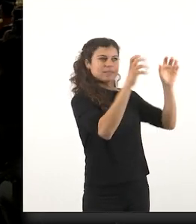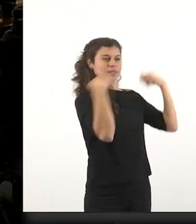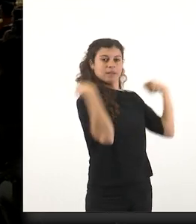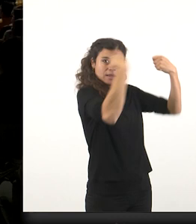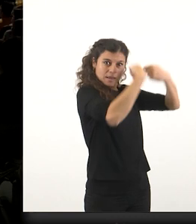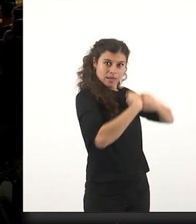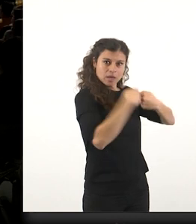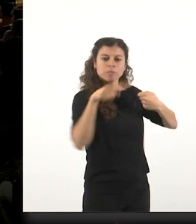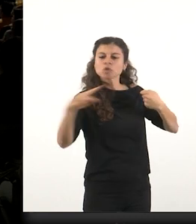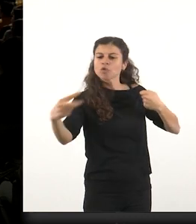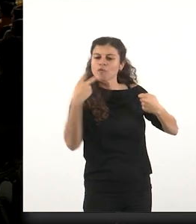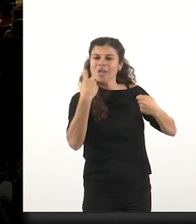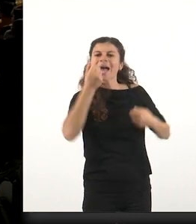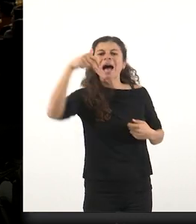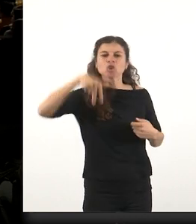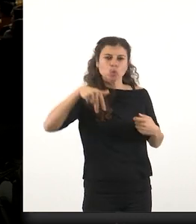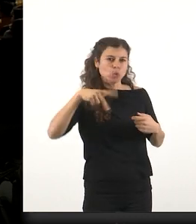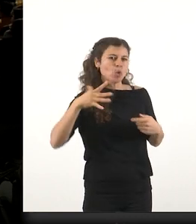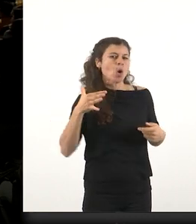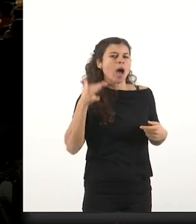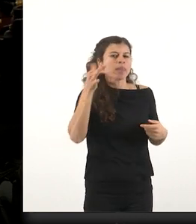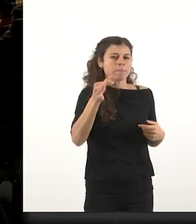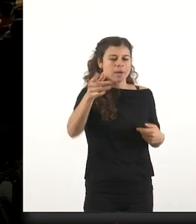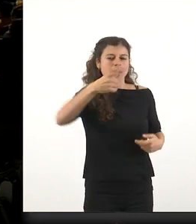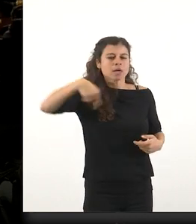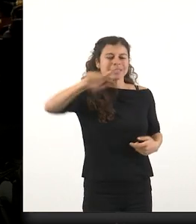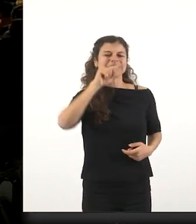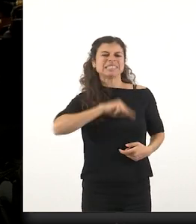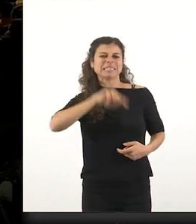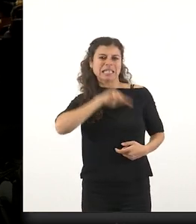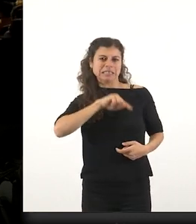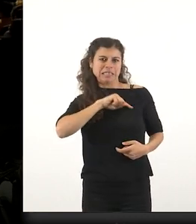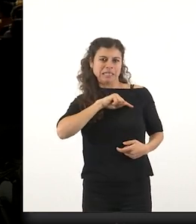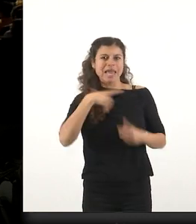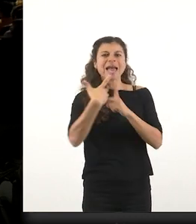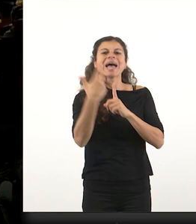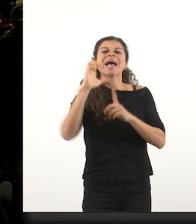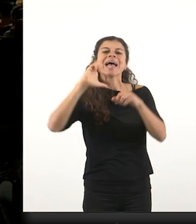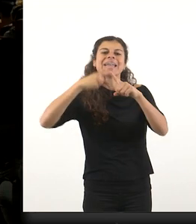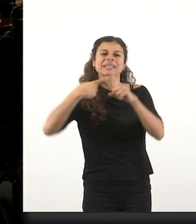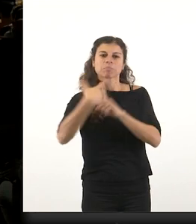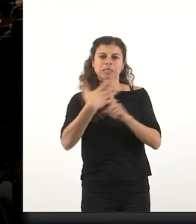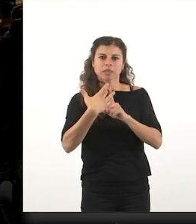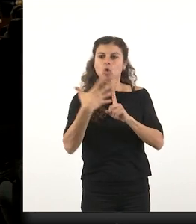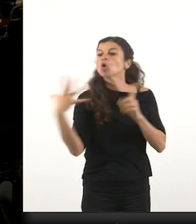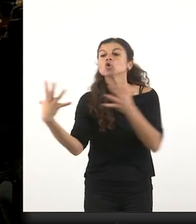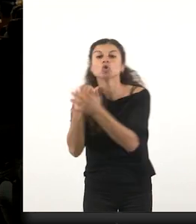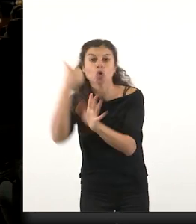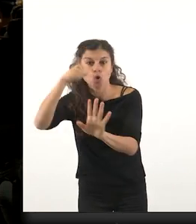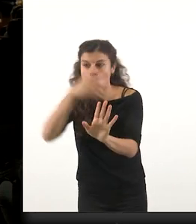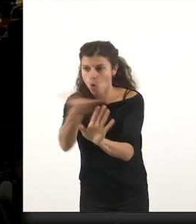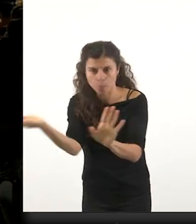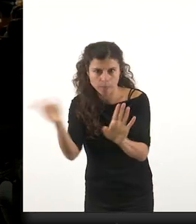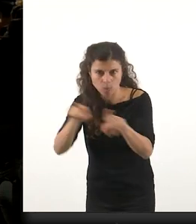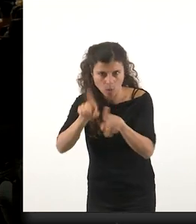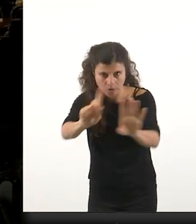Ahora vais a tener que sentirlo. A mi exmaltratador, no a todos los hombres. Tendré que decirlo más veces todavía